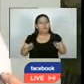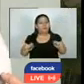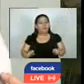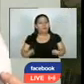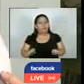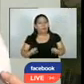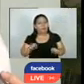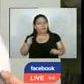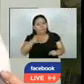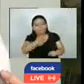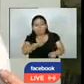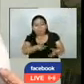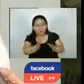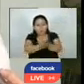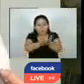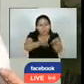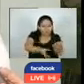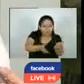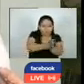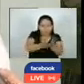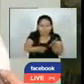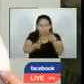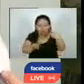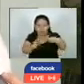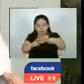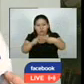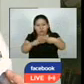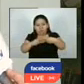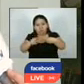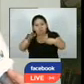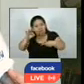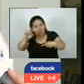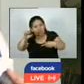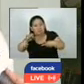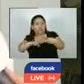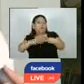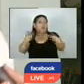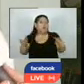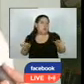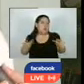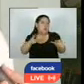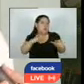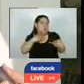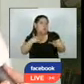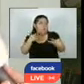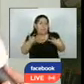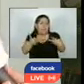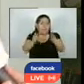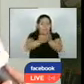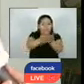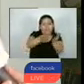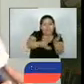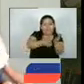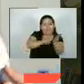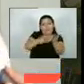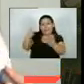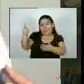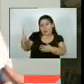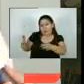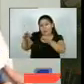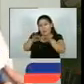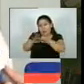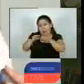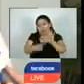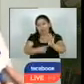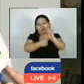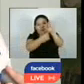a cada asistente estos dos libros. Uno es el estudio de la FES y Si no estoy bien, que ya el coordinador de